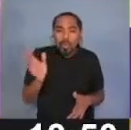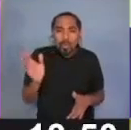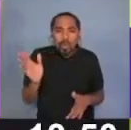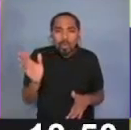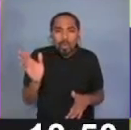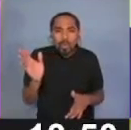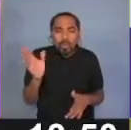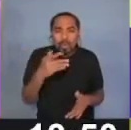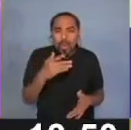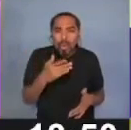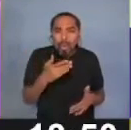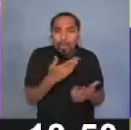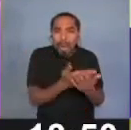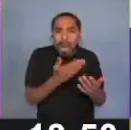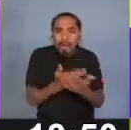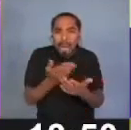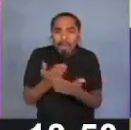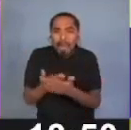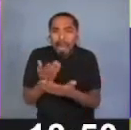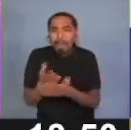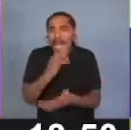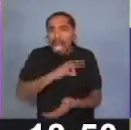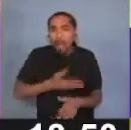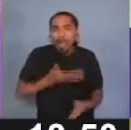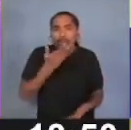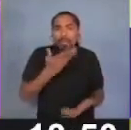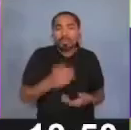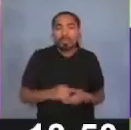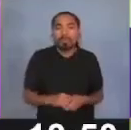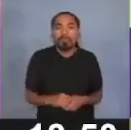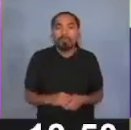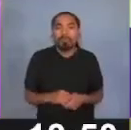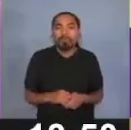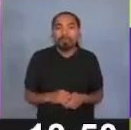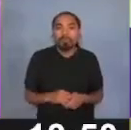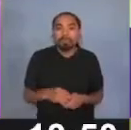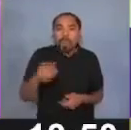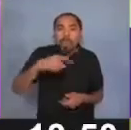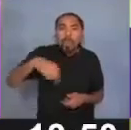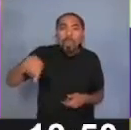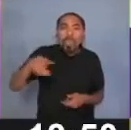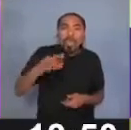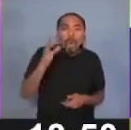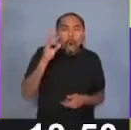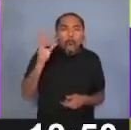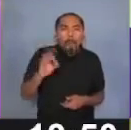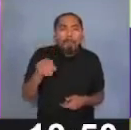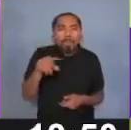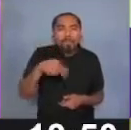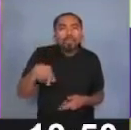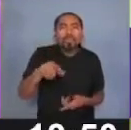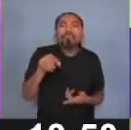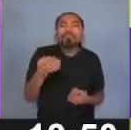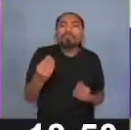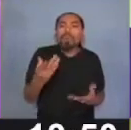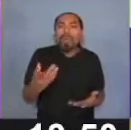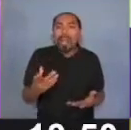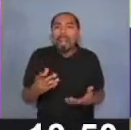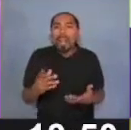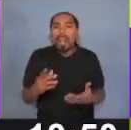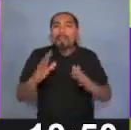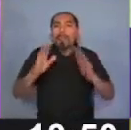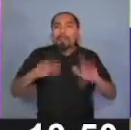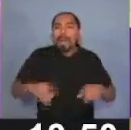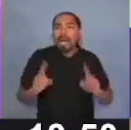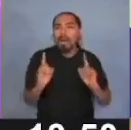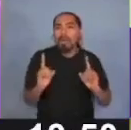que es acompañando la inflación, ¿no? Ministro, ¿y qué opinión le merece, bueno, que continúen las medidas de fuerza? Usted ya va a ser el próximo gobernador y en este caso